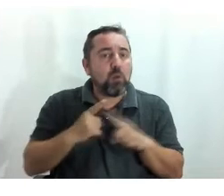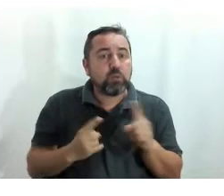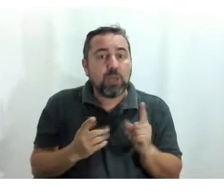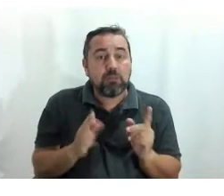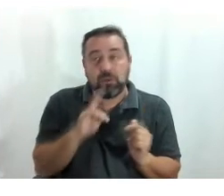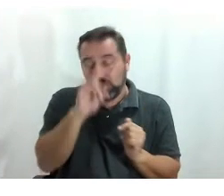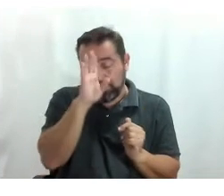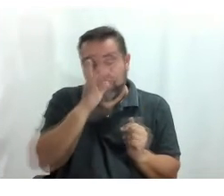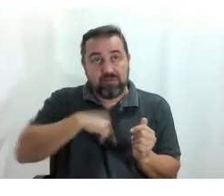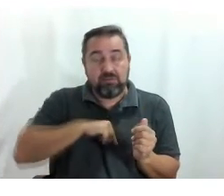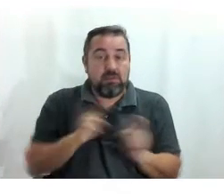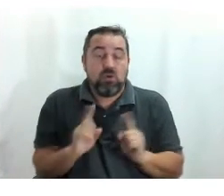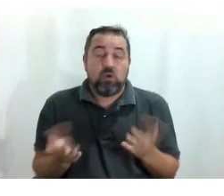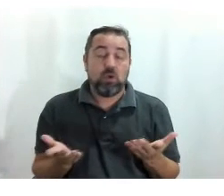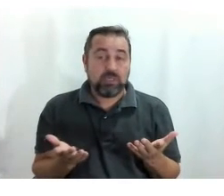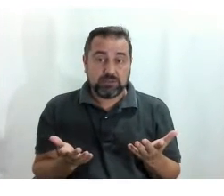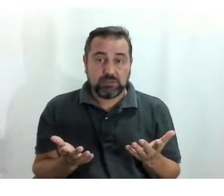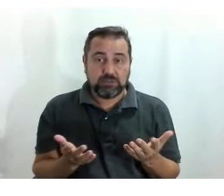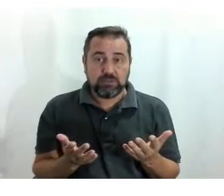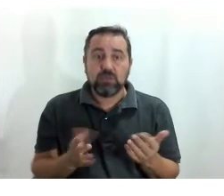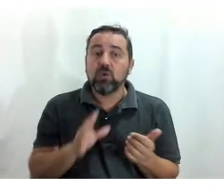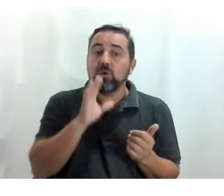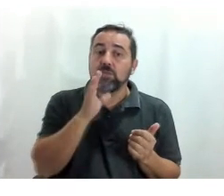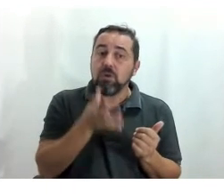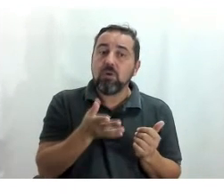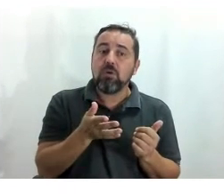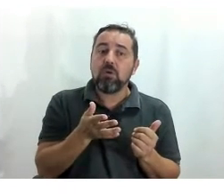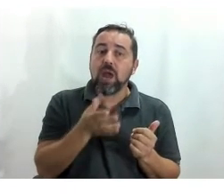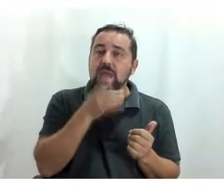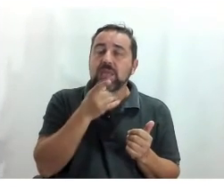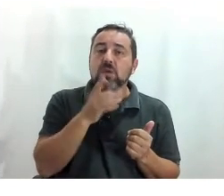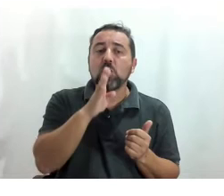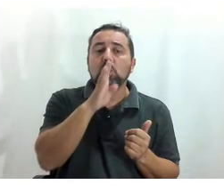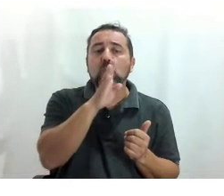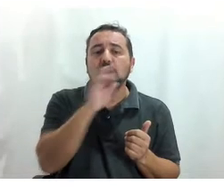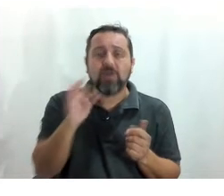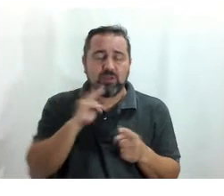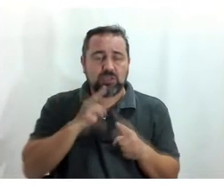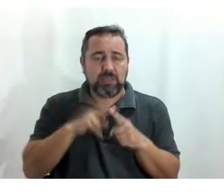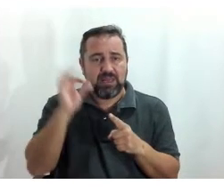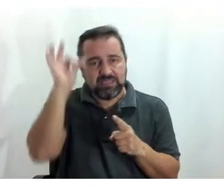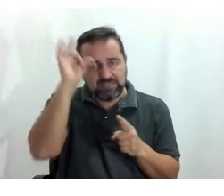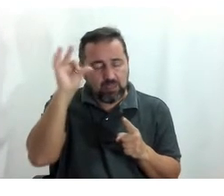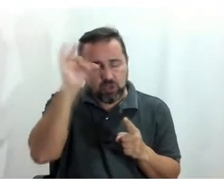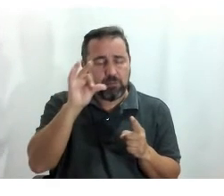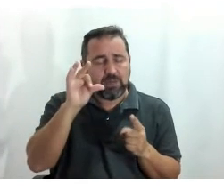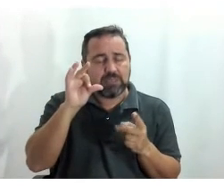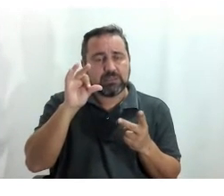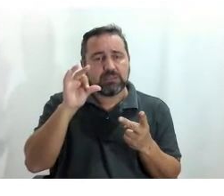debe sorprendernos porque, como ya hemos visto, hay más de 400 síndromes descritos que